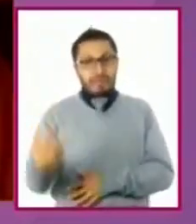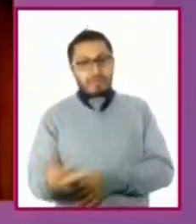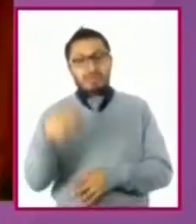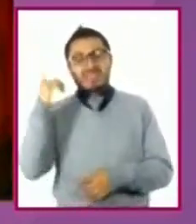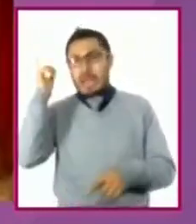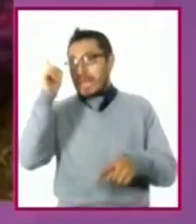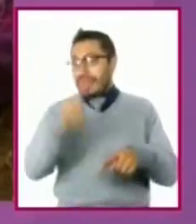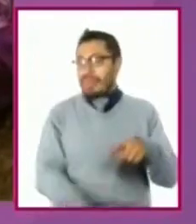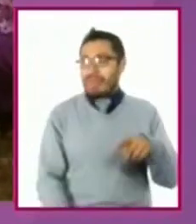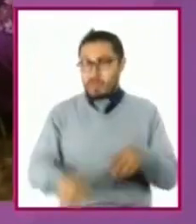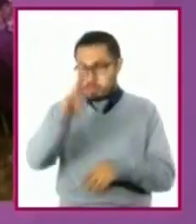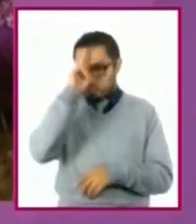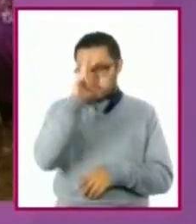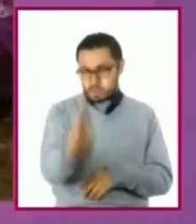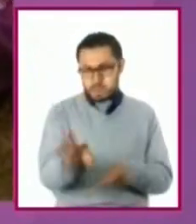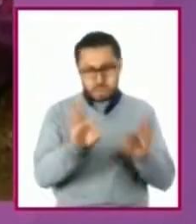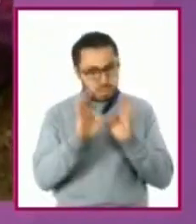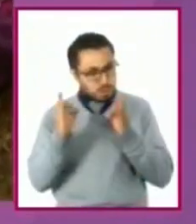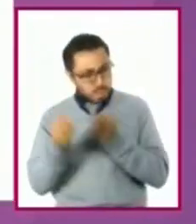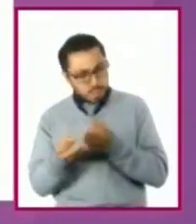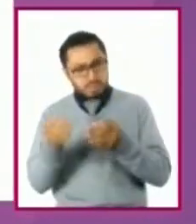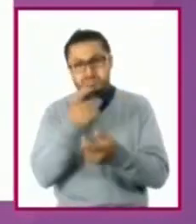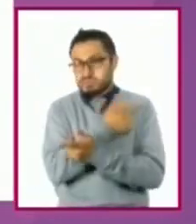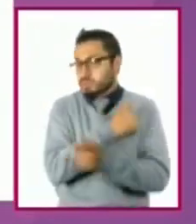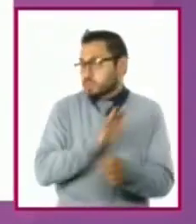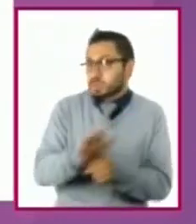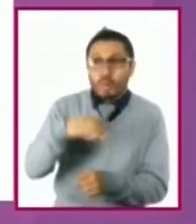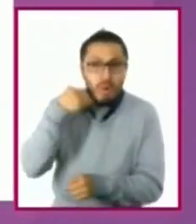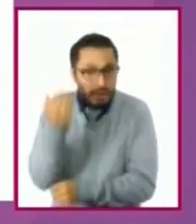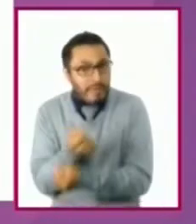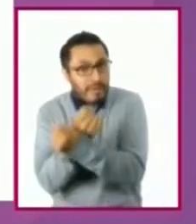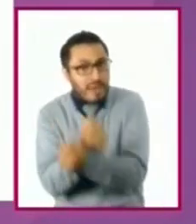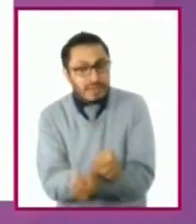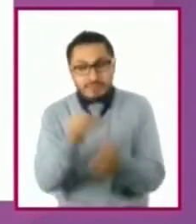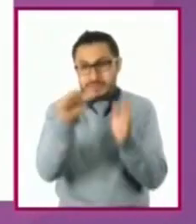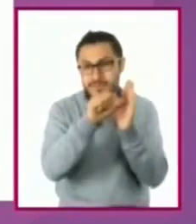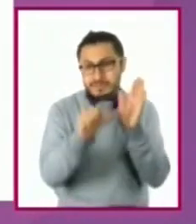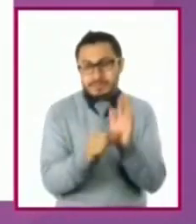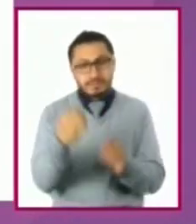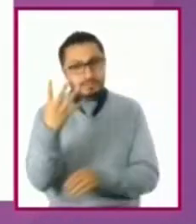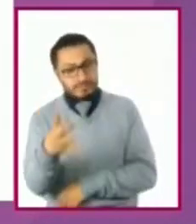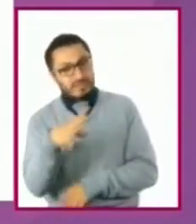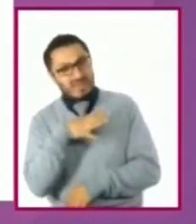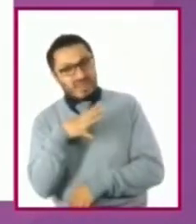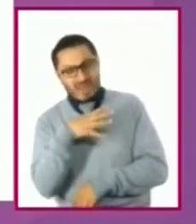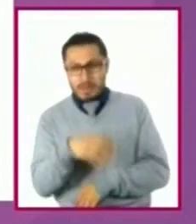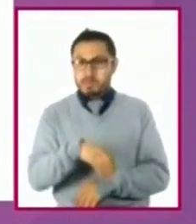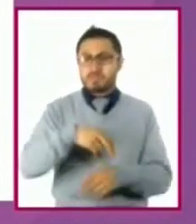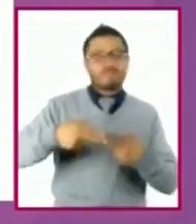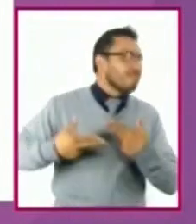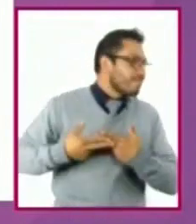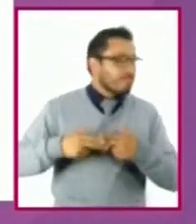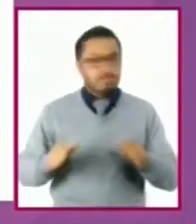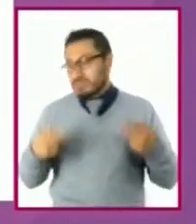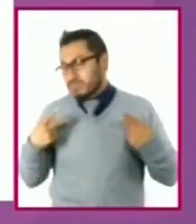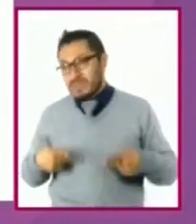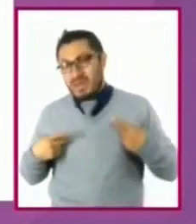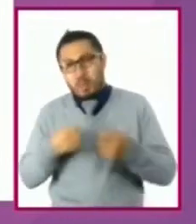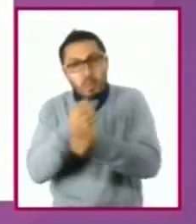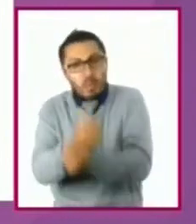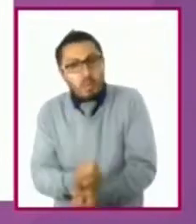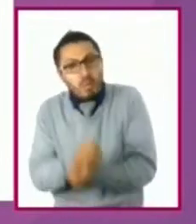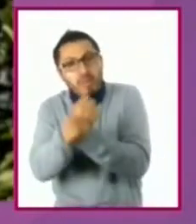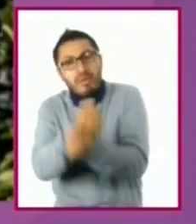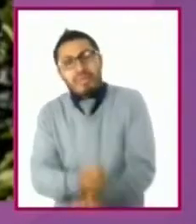queda prohibida cualquier forma de esclavitud. En el artículo 4 se establece que nadie estará sometido a esclavitud ni